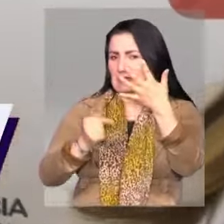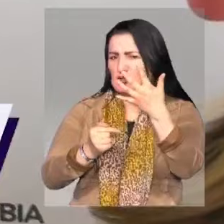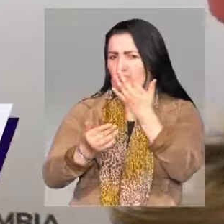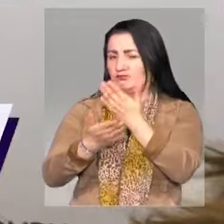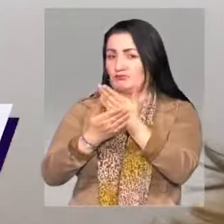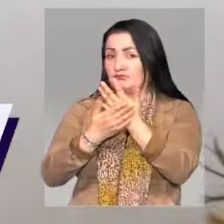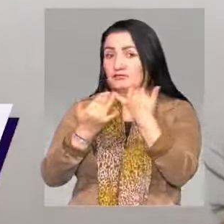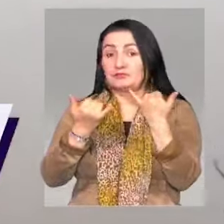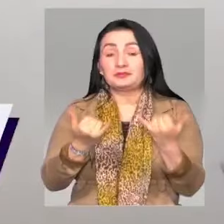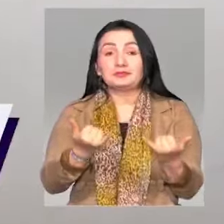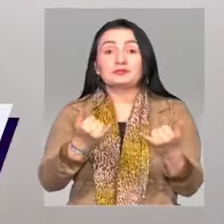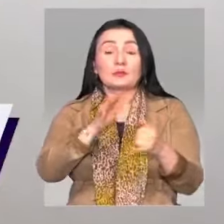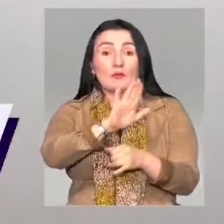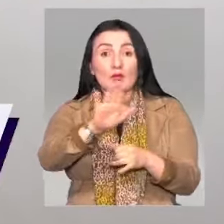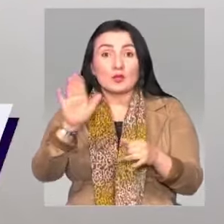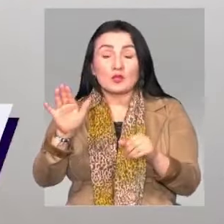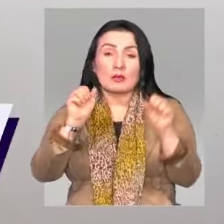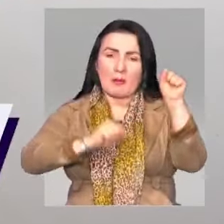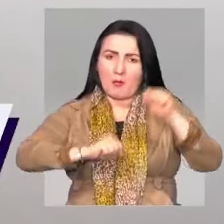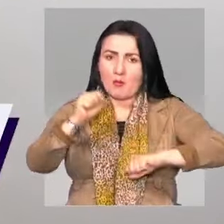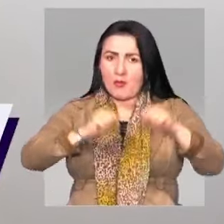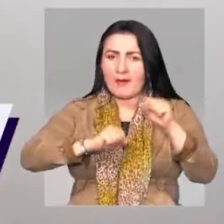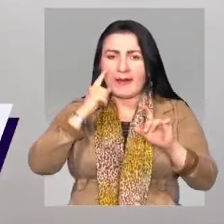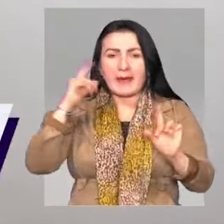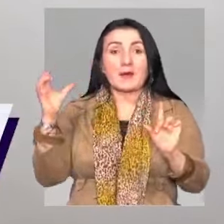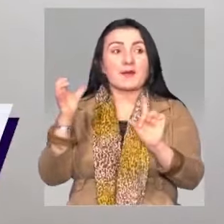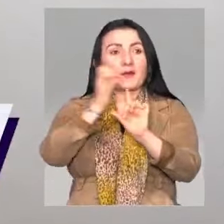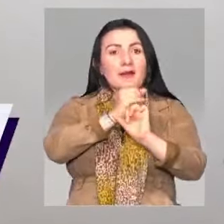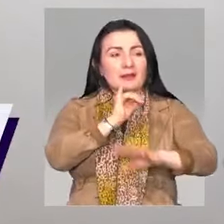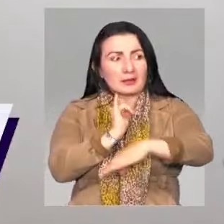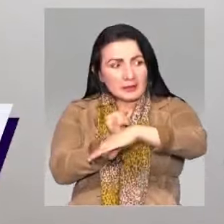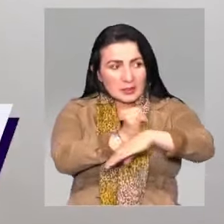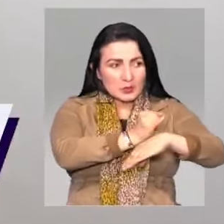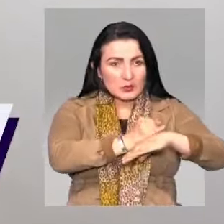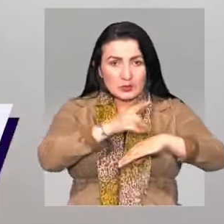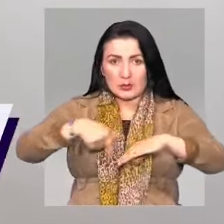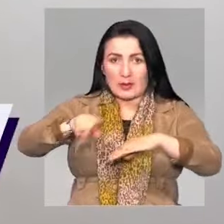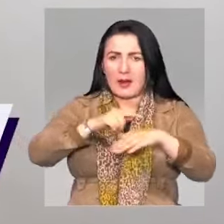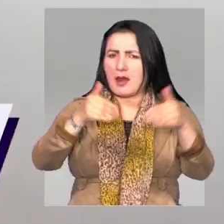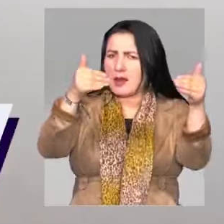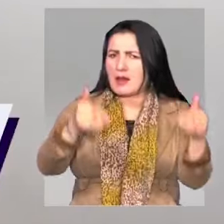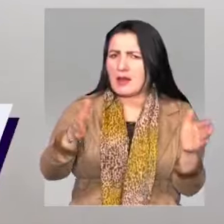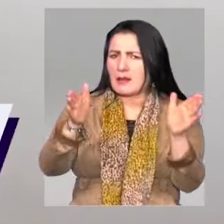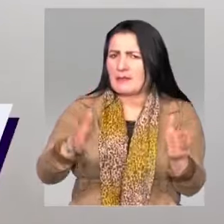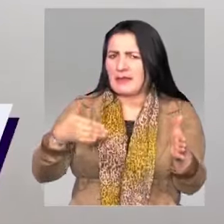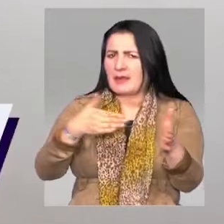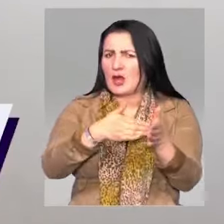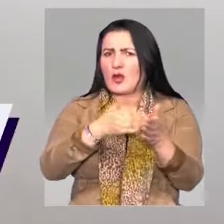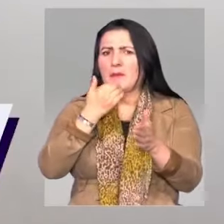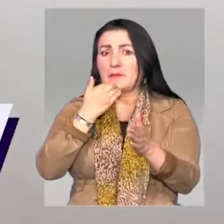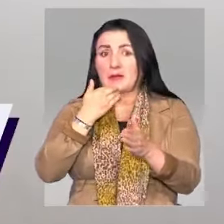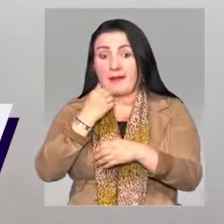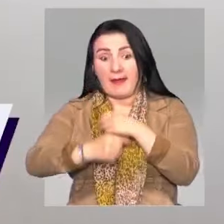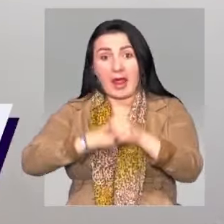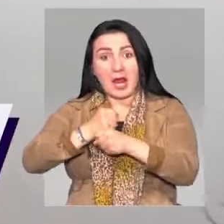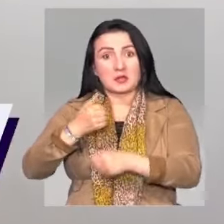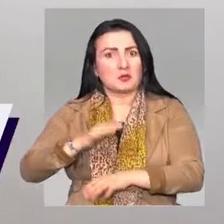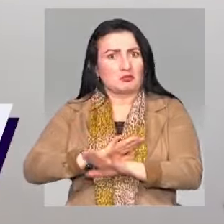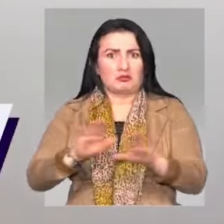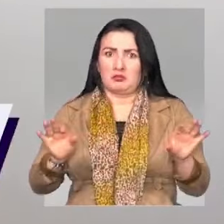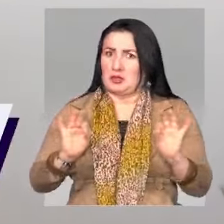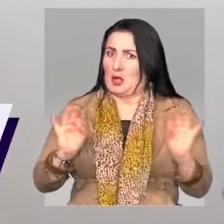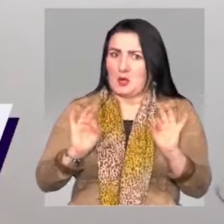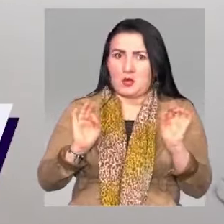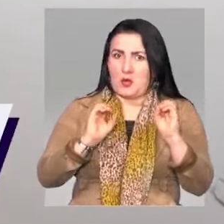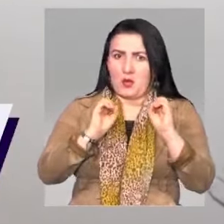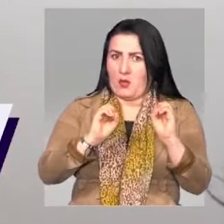En este momento ustedes van a encontrar en las instituciones que límites que tenían previamente como la edad ya hoy no son